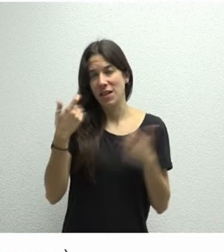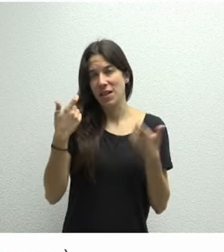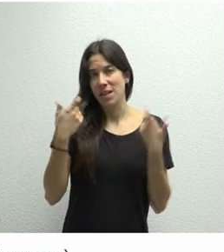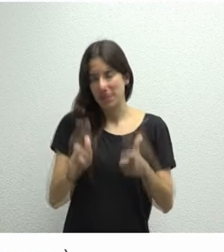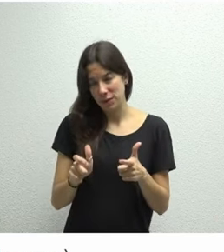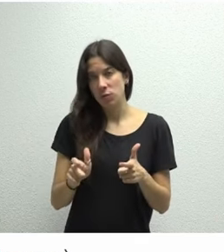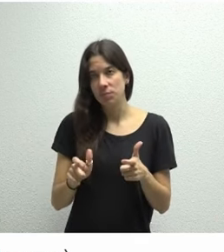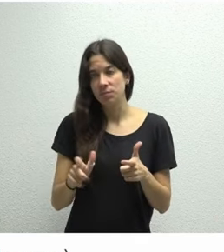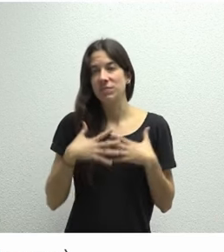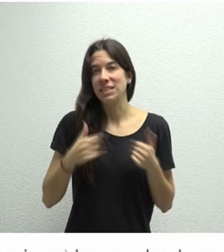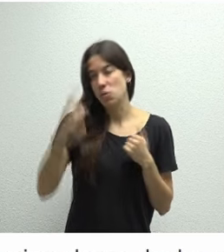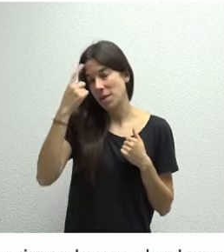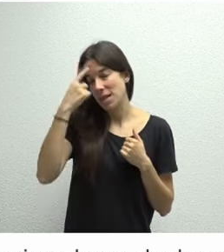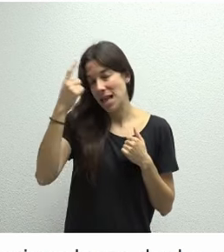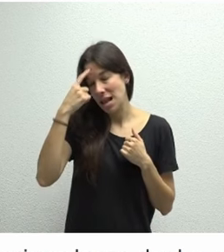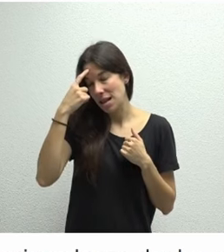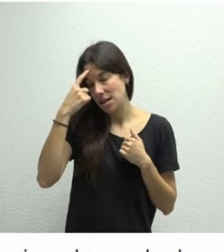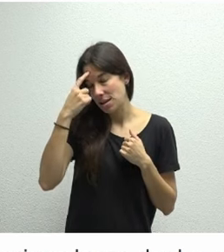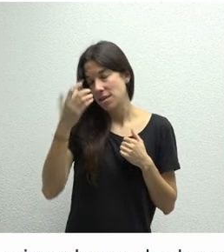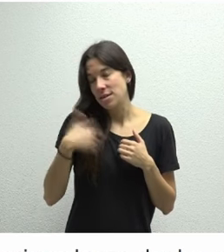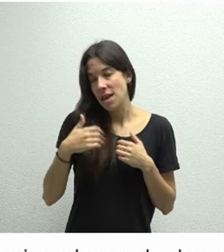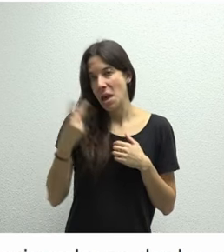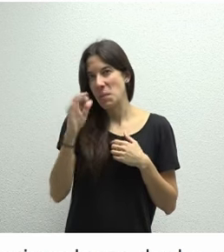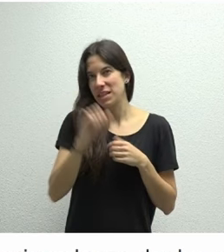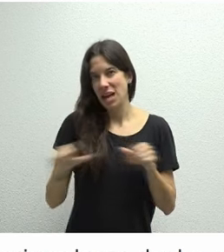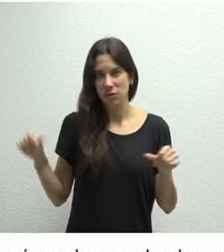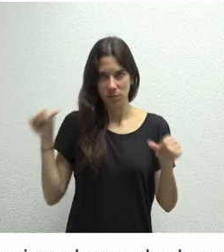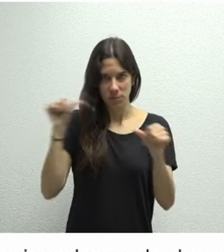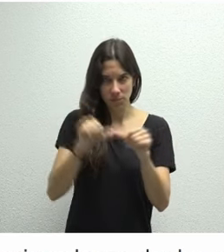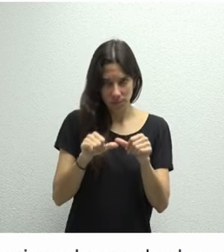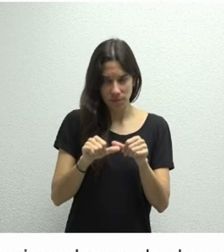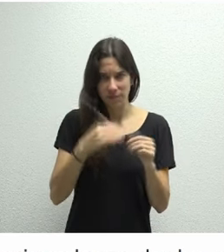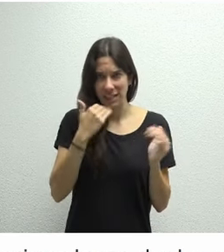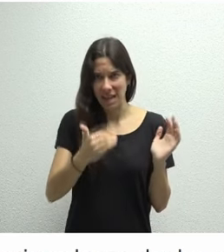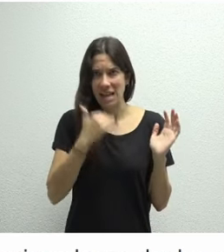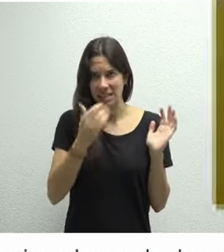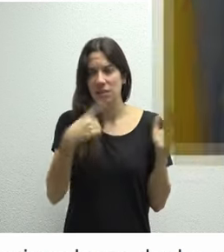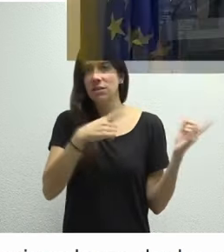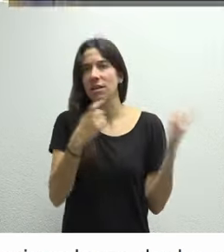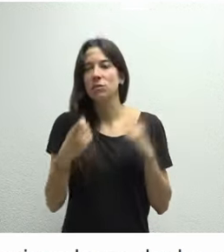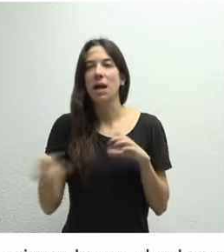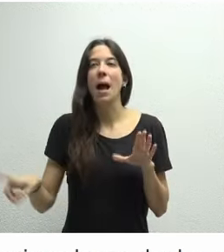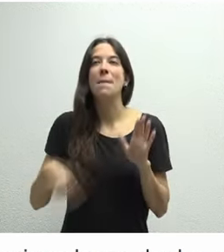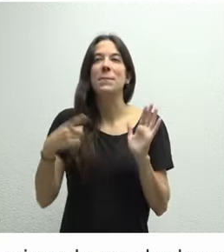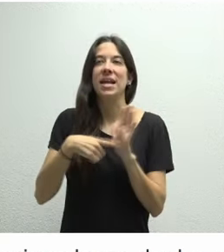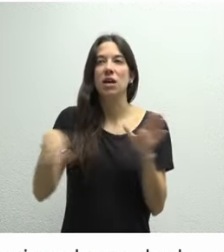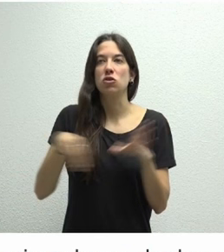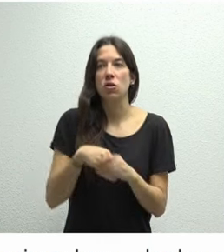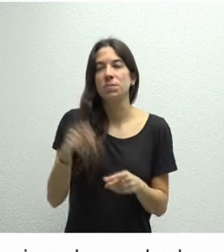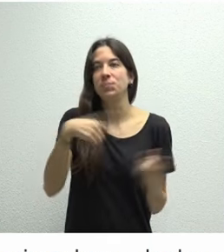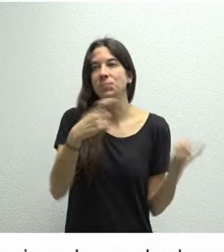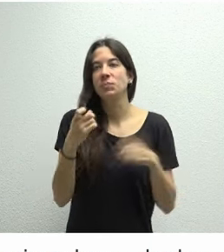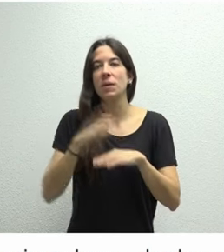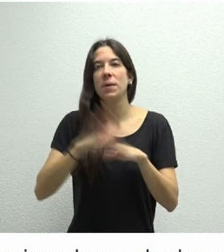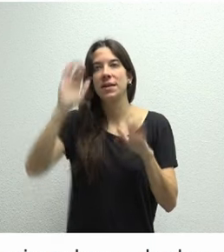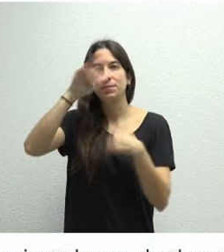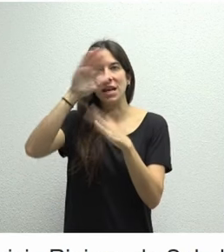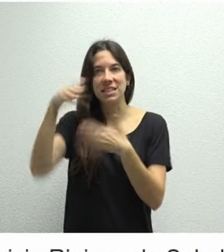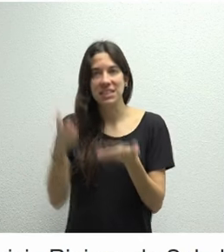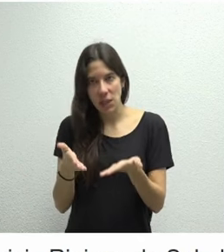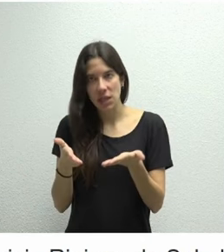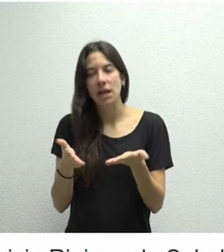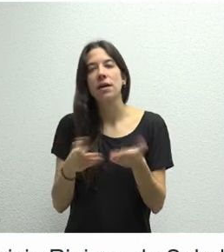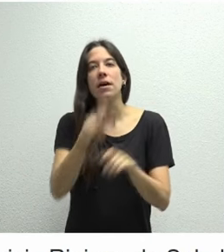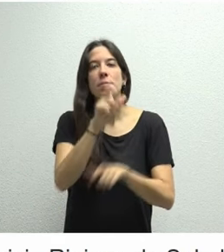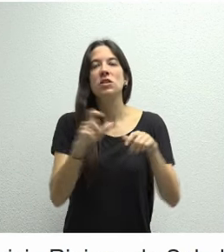de Salud Mental desde hace casi 20 años necesitamos a plena inclusión para poder dar asistencia a a